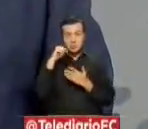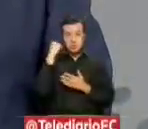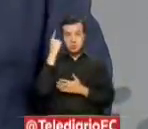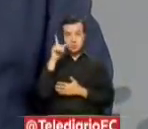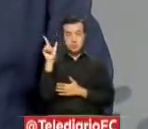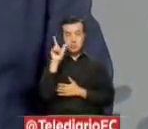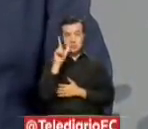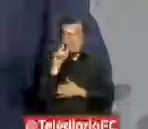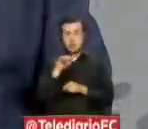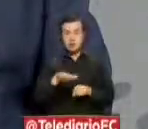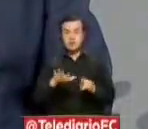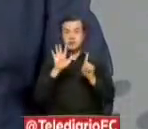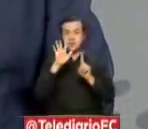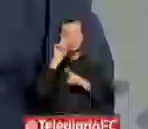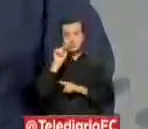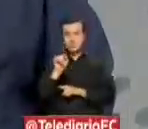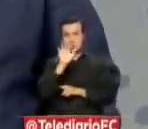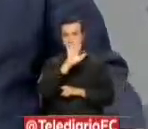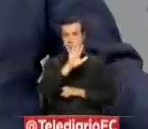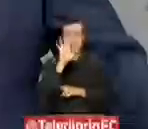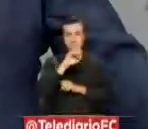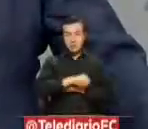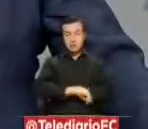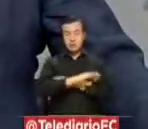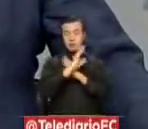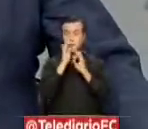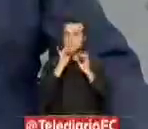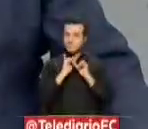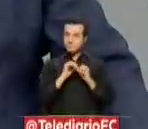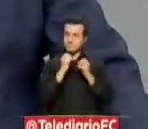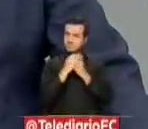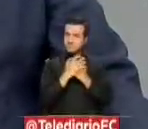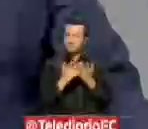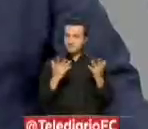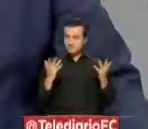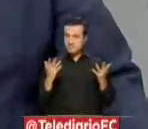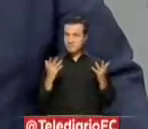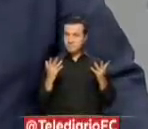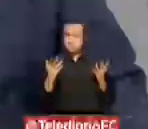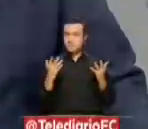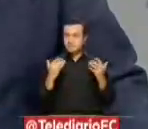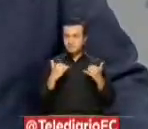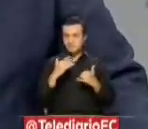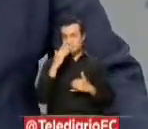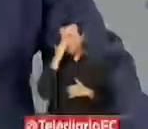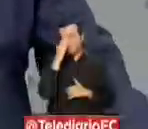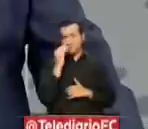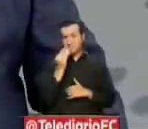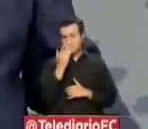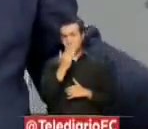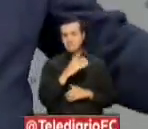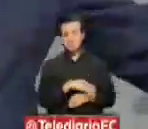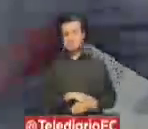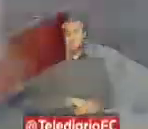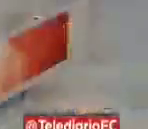lunes, 6:55 de la mañana, nuevamente es la cita en Primera Impresión. Buen fin de semana.